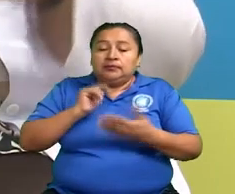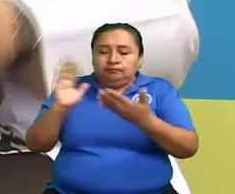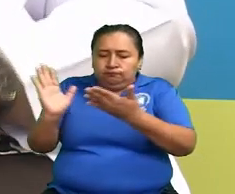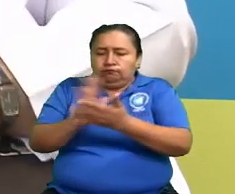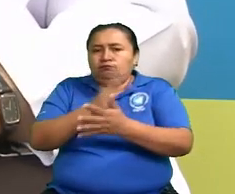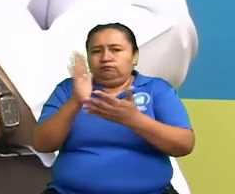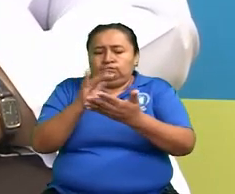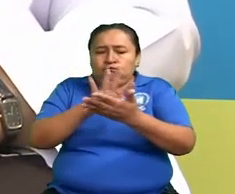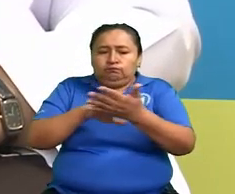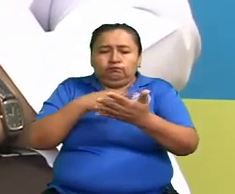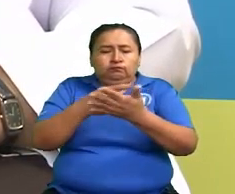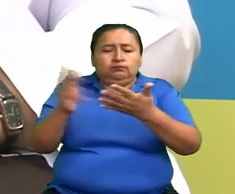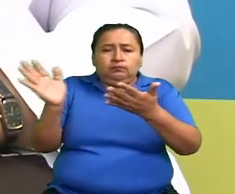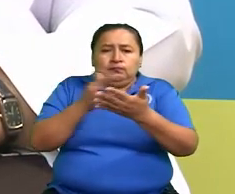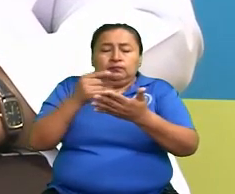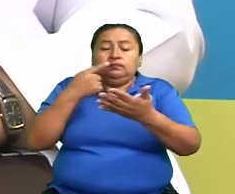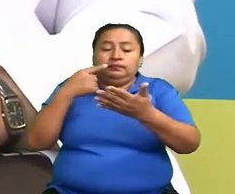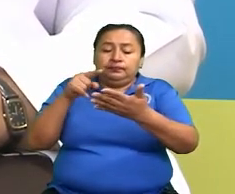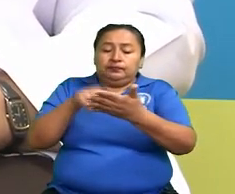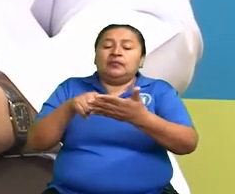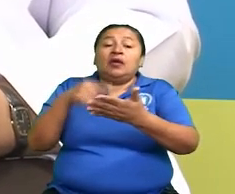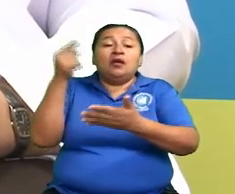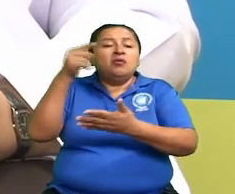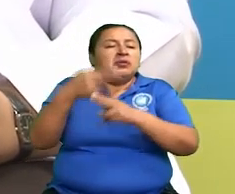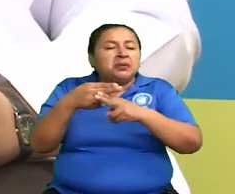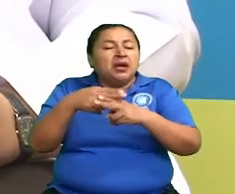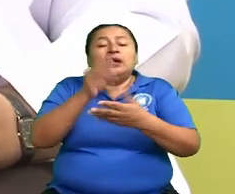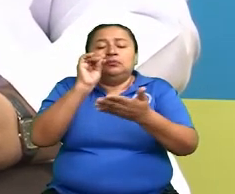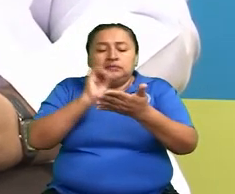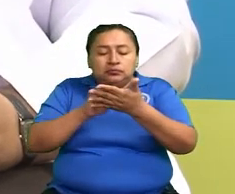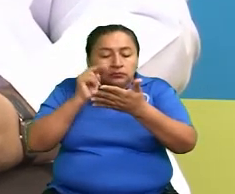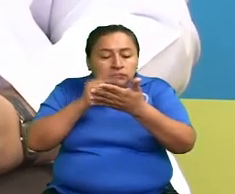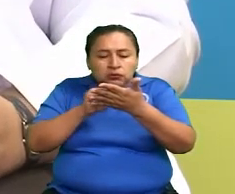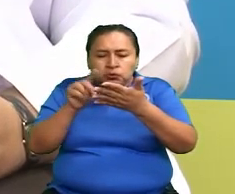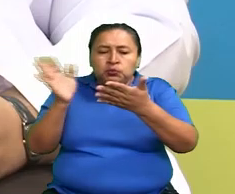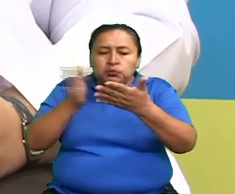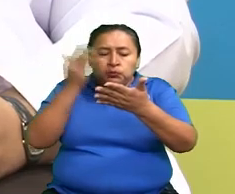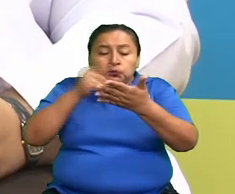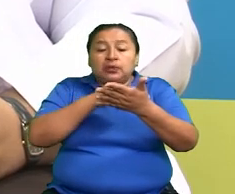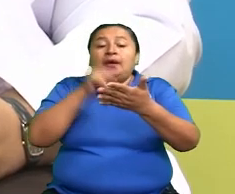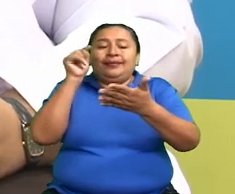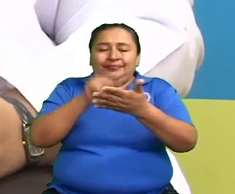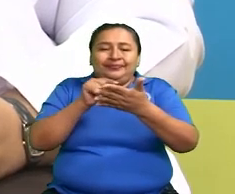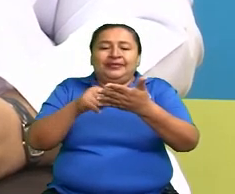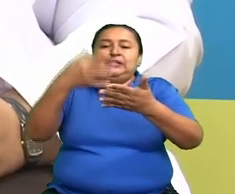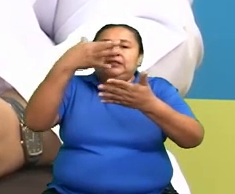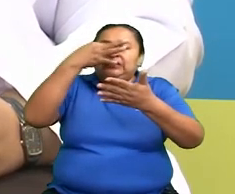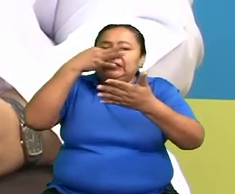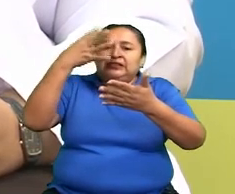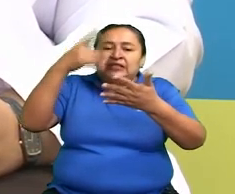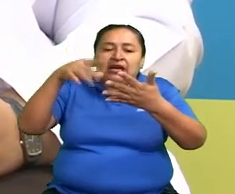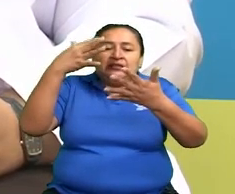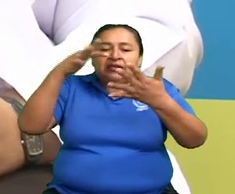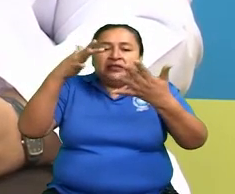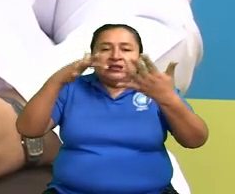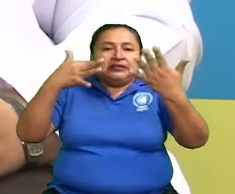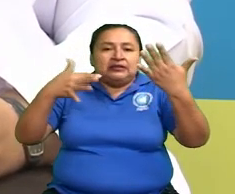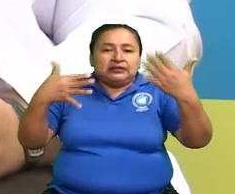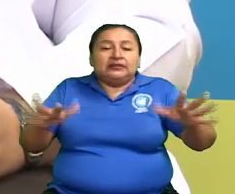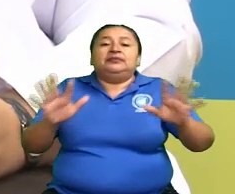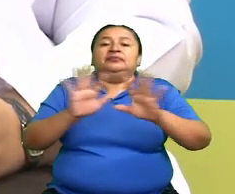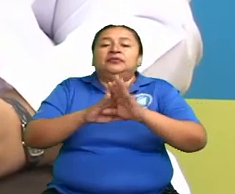cual nos da el registro de las vacunas que le hemos aplicado a nuestros niños. Entonces ya sé, lo que se hace es el reemplazo.